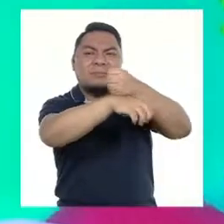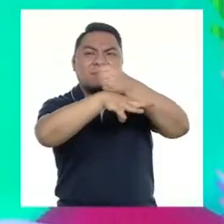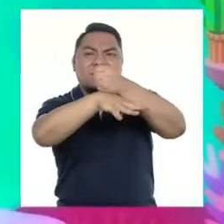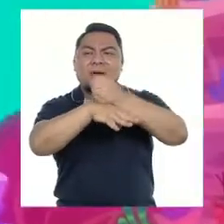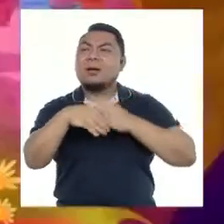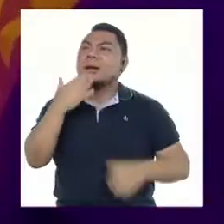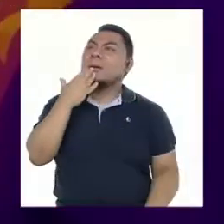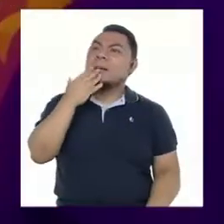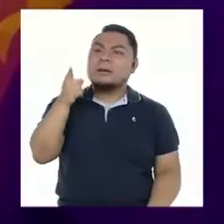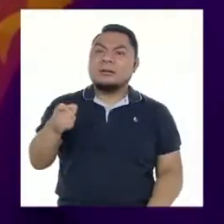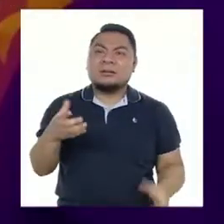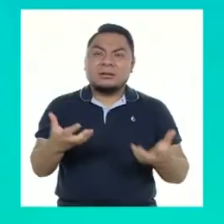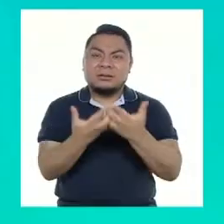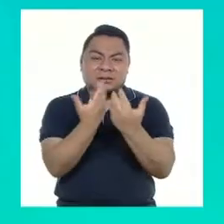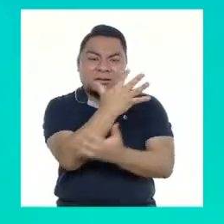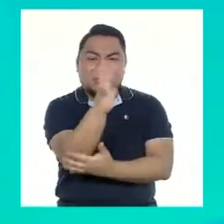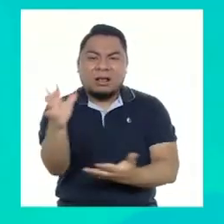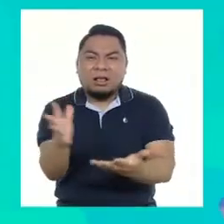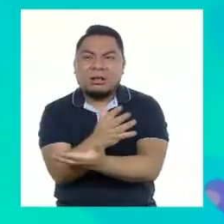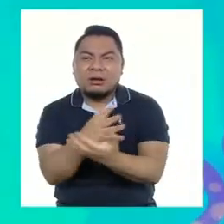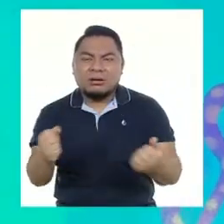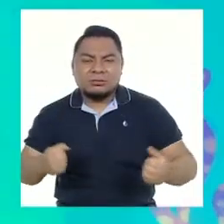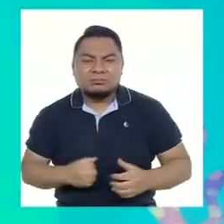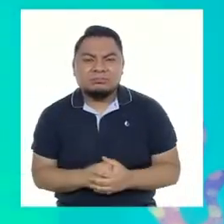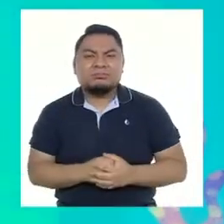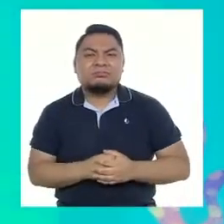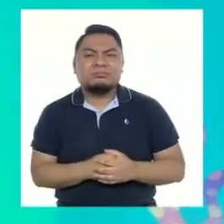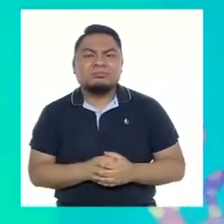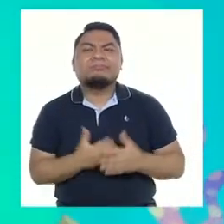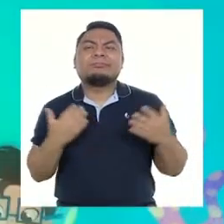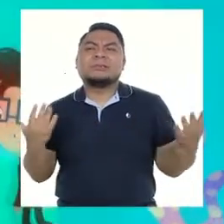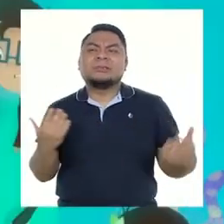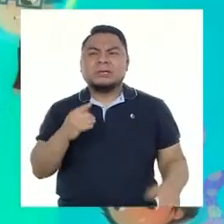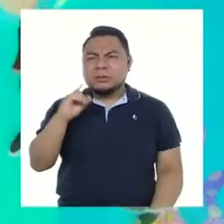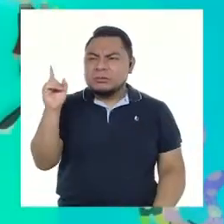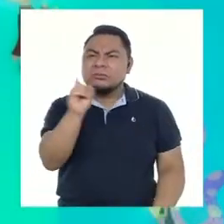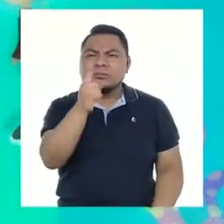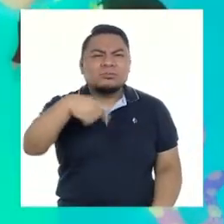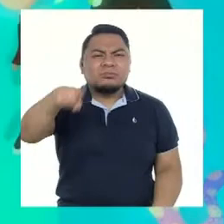Y el jardín destruyó. No, no.